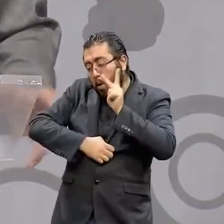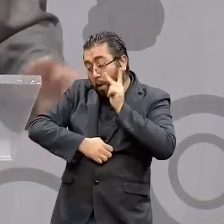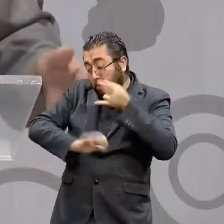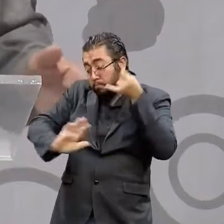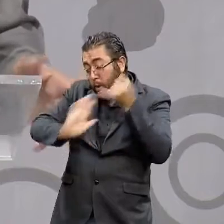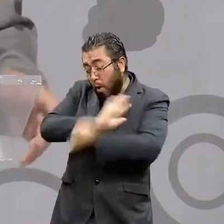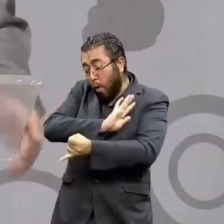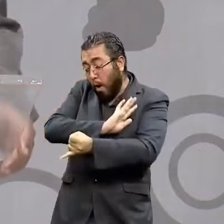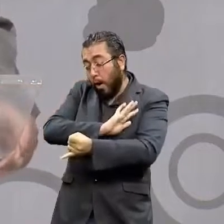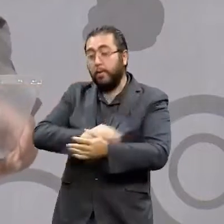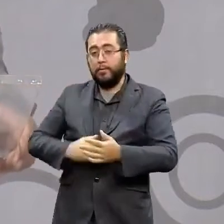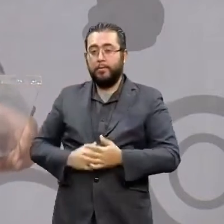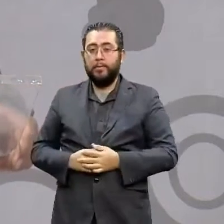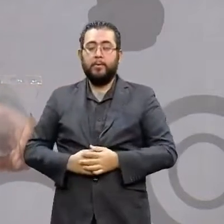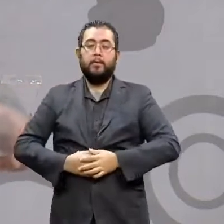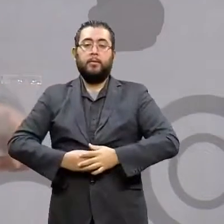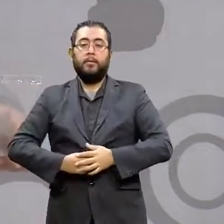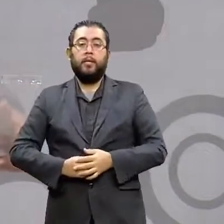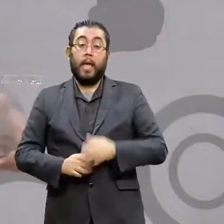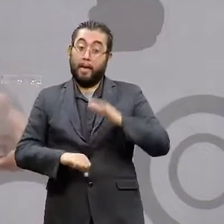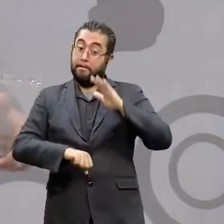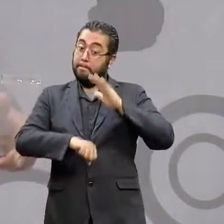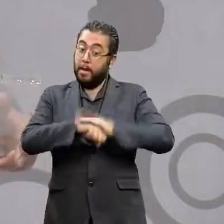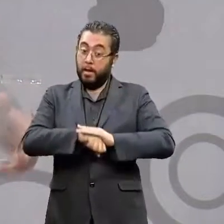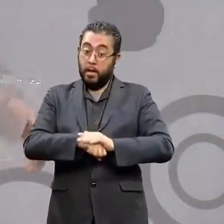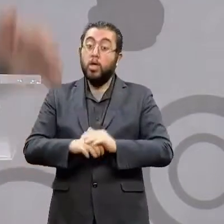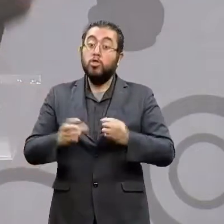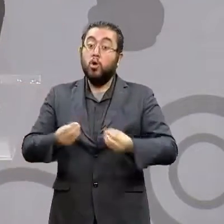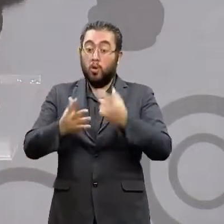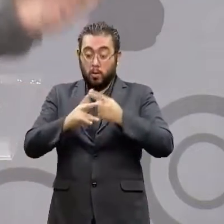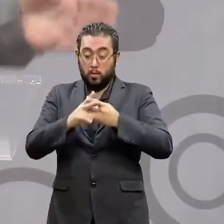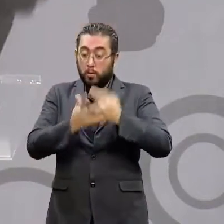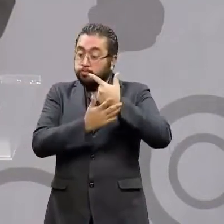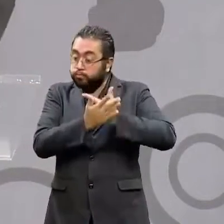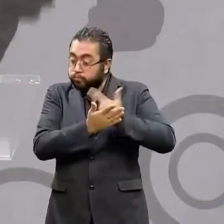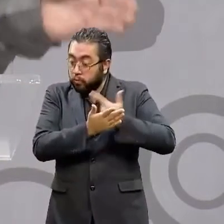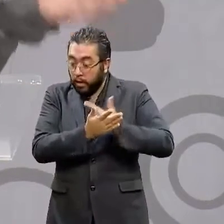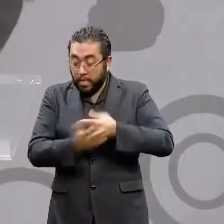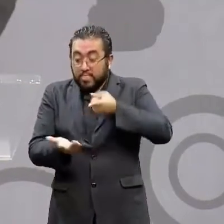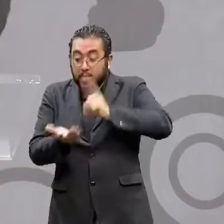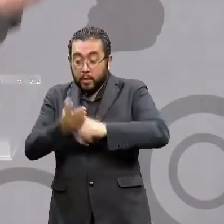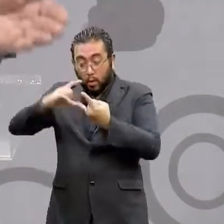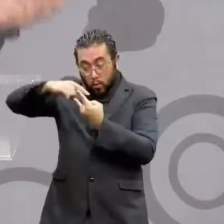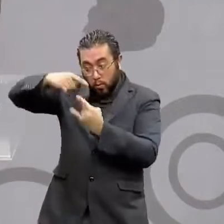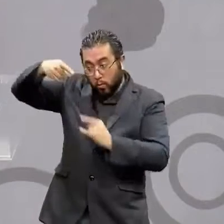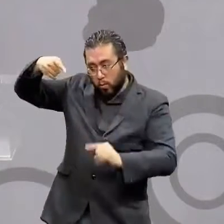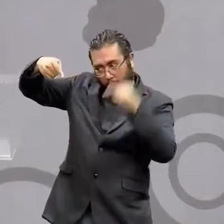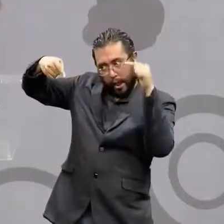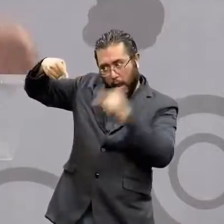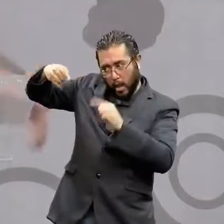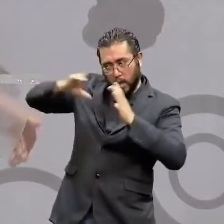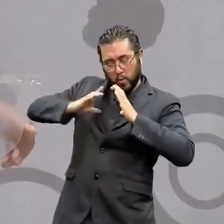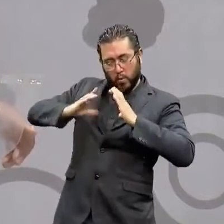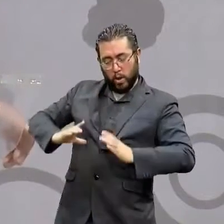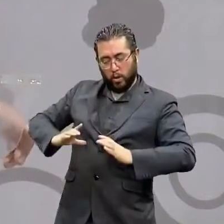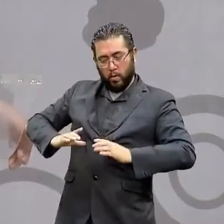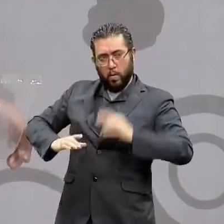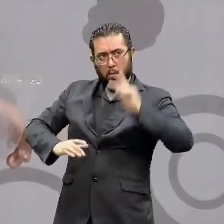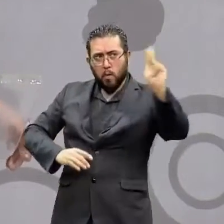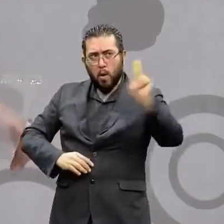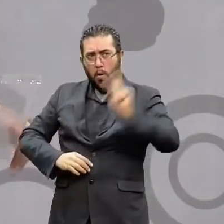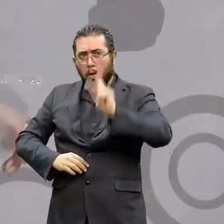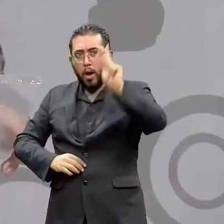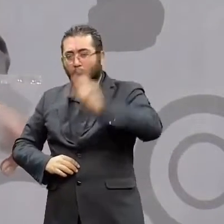necesitamos tener una base de datos genética que nos permita que los cuerpos que hemos recuperado puedan ser